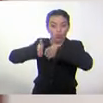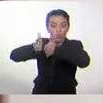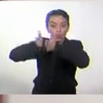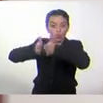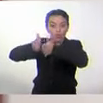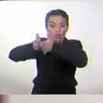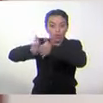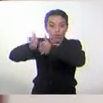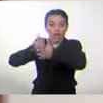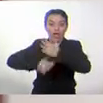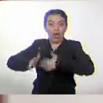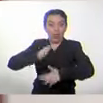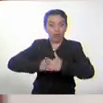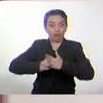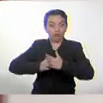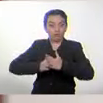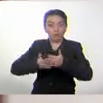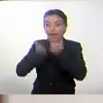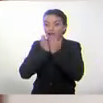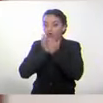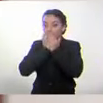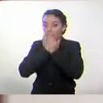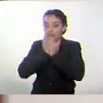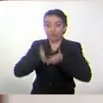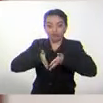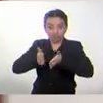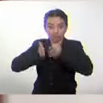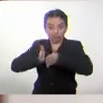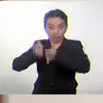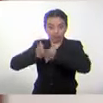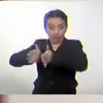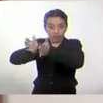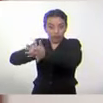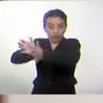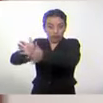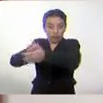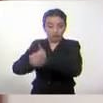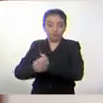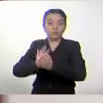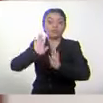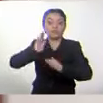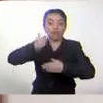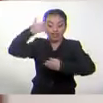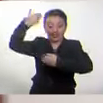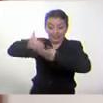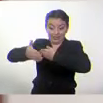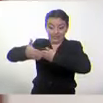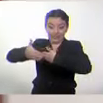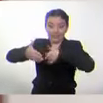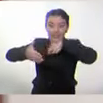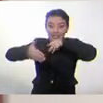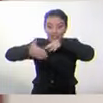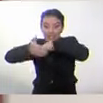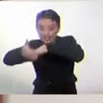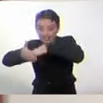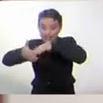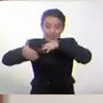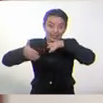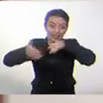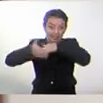si cortamos ese flujo, en cualquiera de sus puntos, deja de fluir hacia adelante. En cambio, en